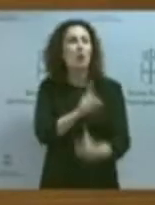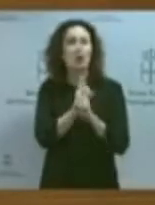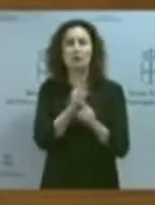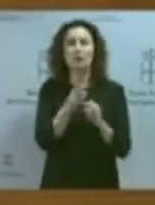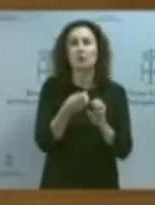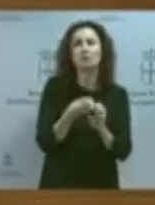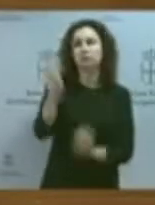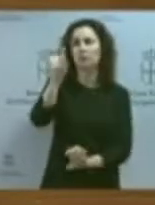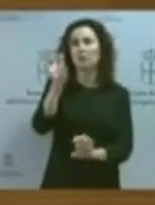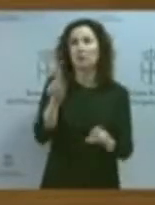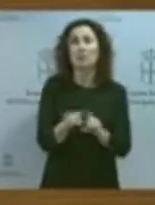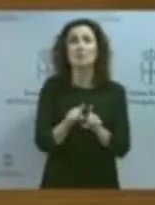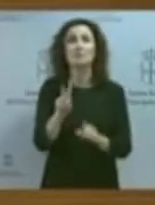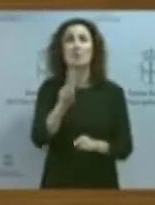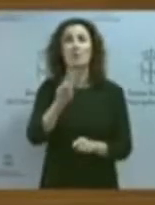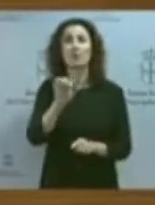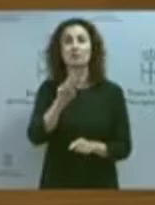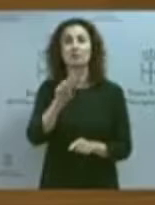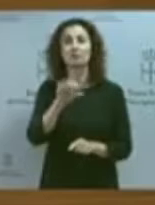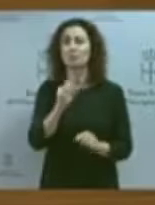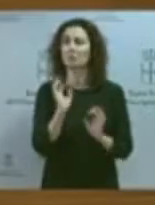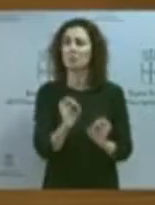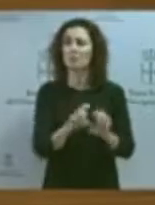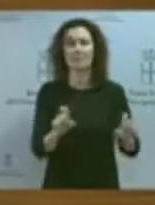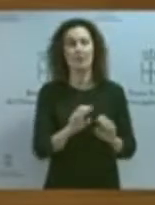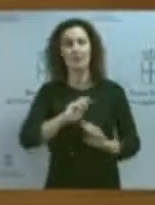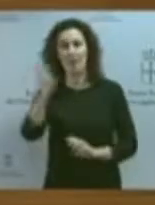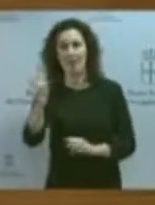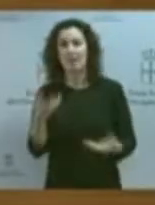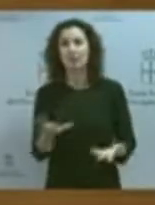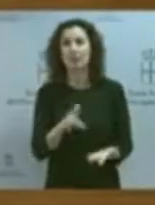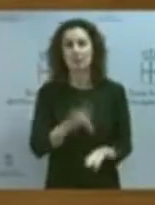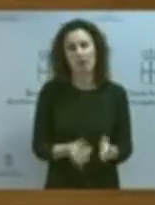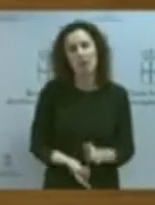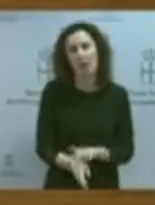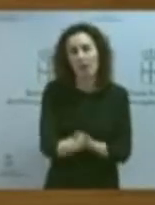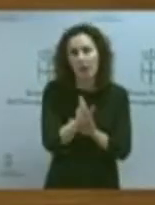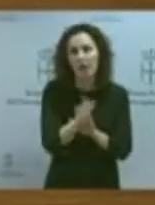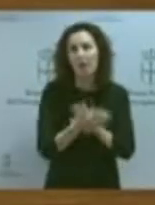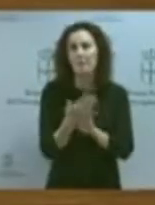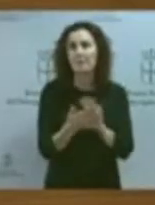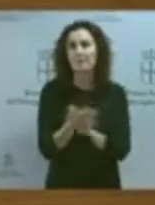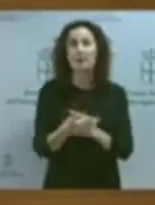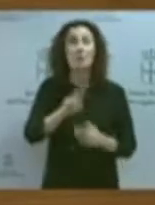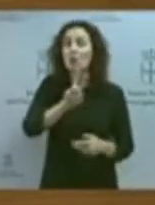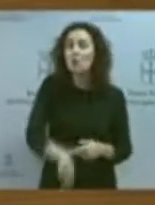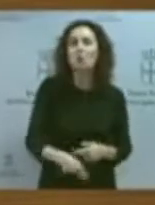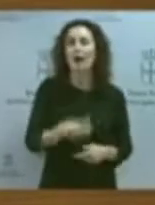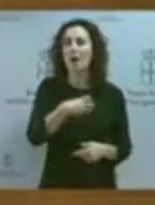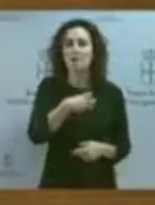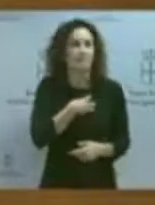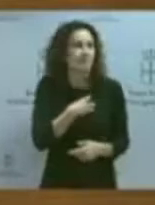porque podíamos seguir y seguir eternamente. Porque nunca se pudo y nunca se va a poder tapar con el grandonismo, con